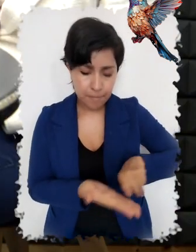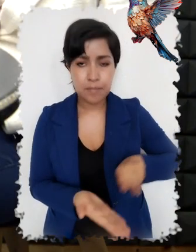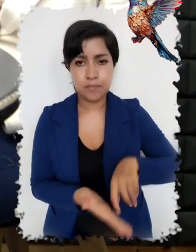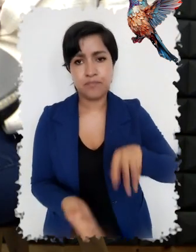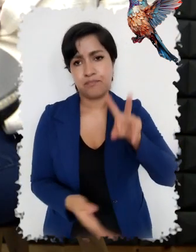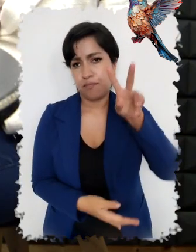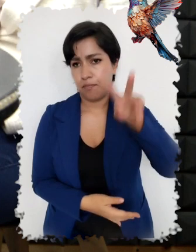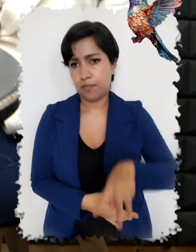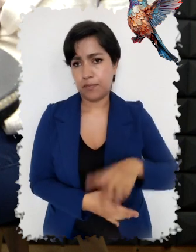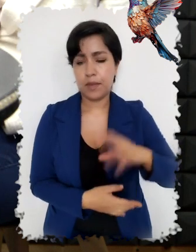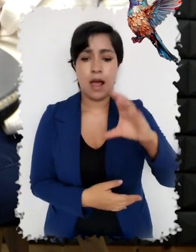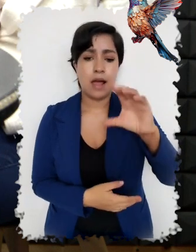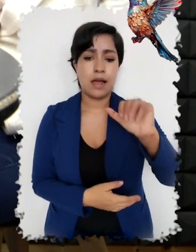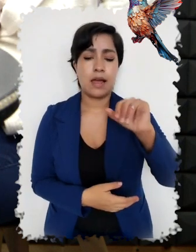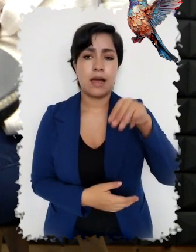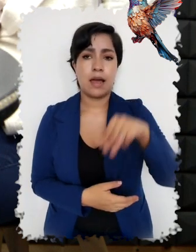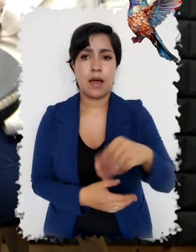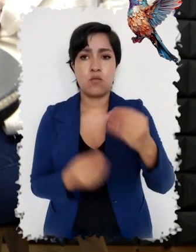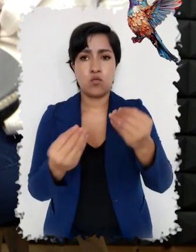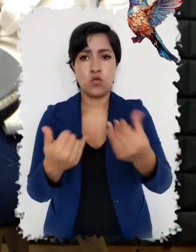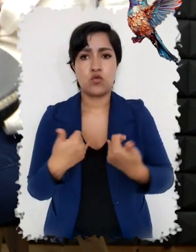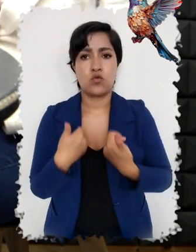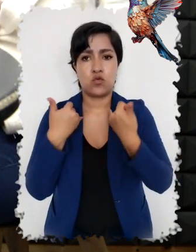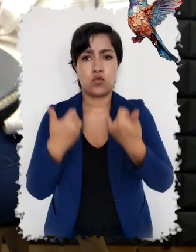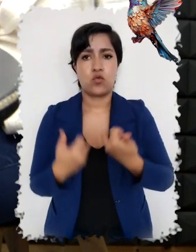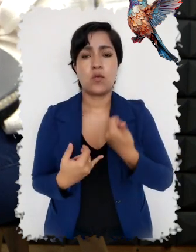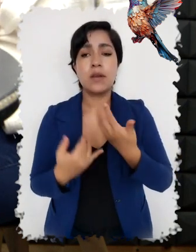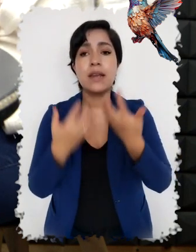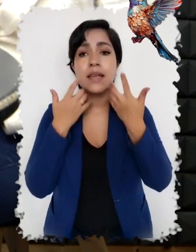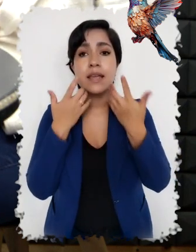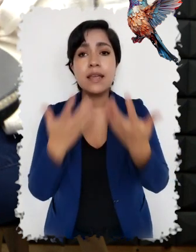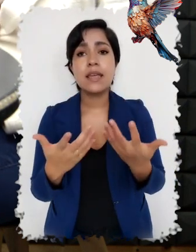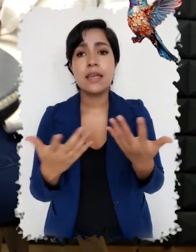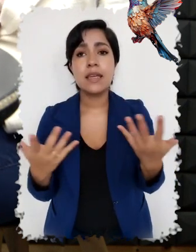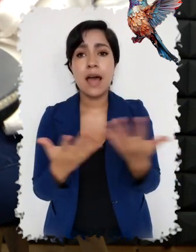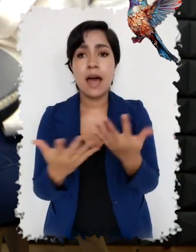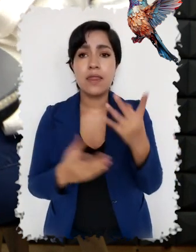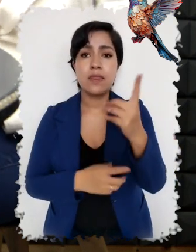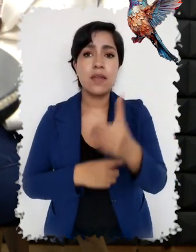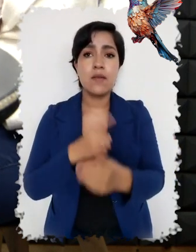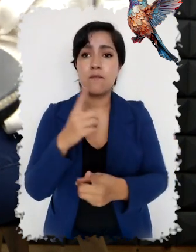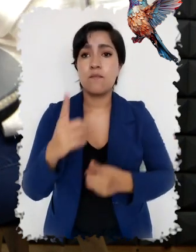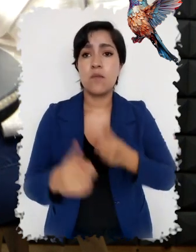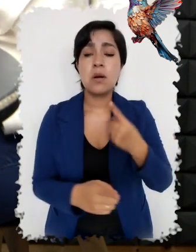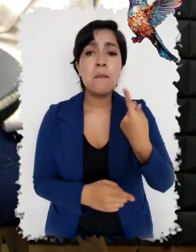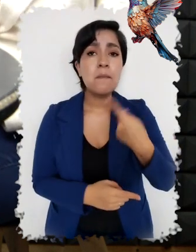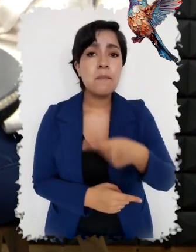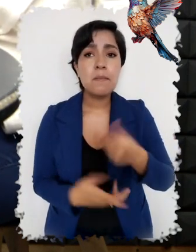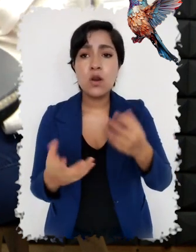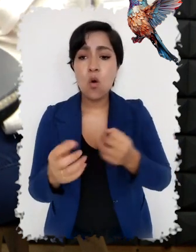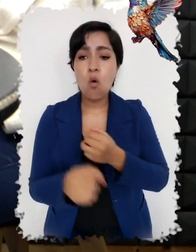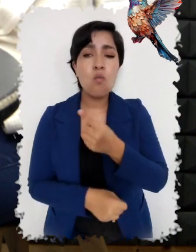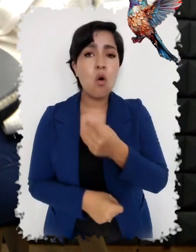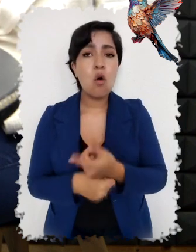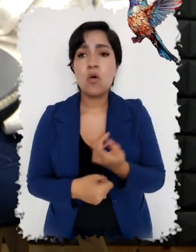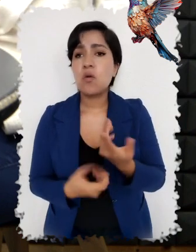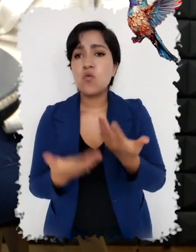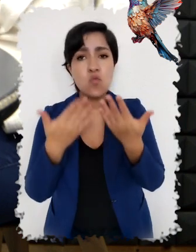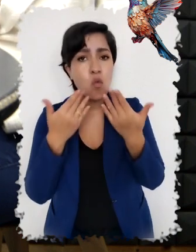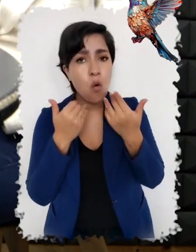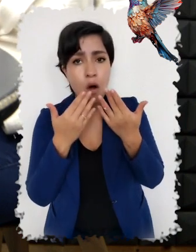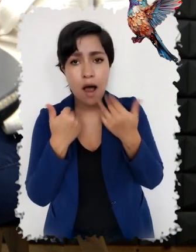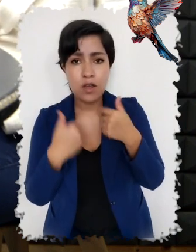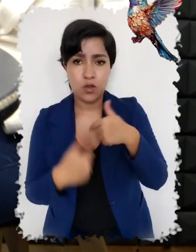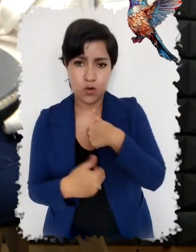fíjate que claro en los cam hay muchos chicos que buscan practicar algún deporte y que no tienen tantas oportunidades